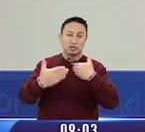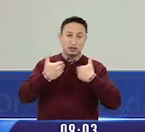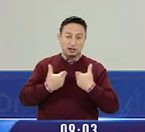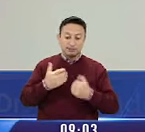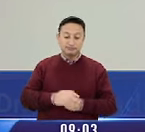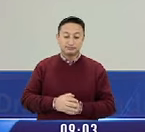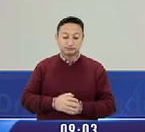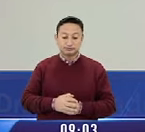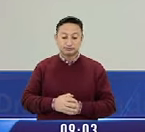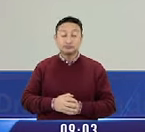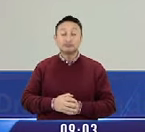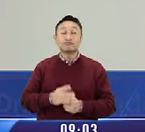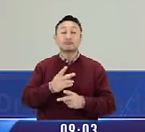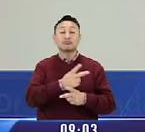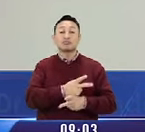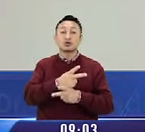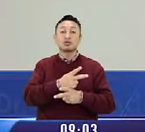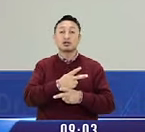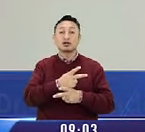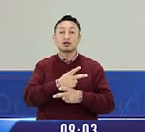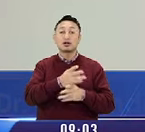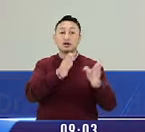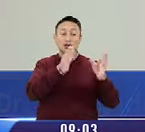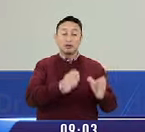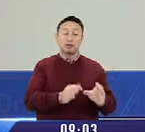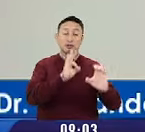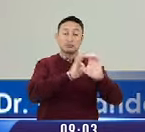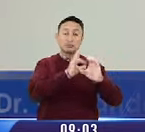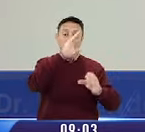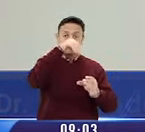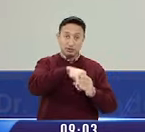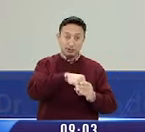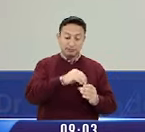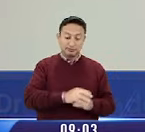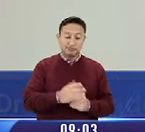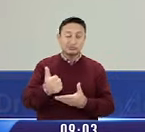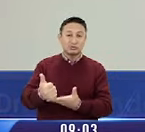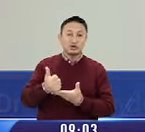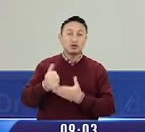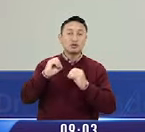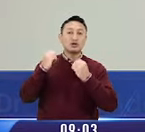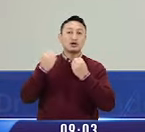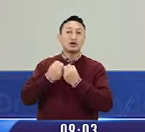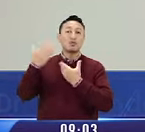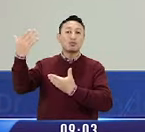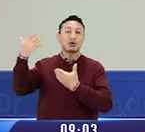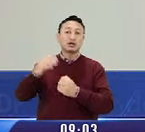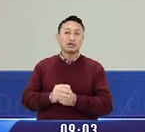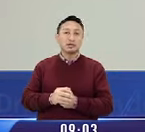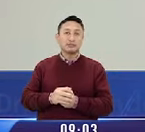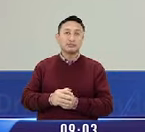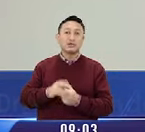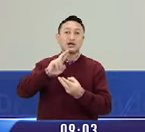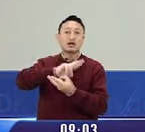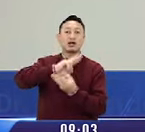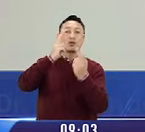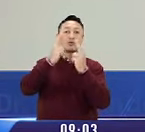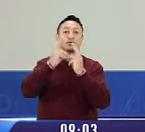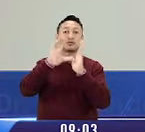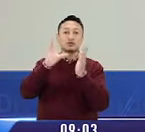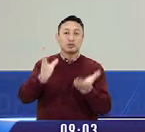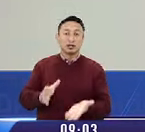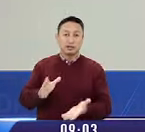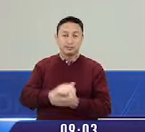para consejero del Consejo de Participación Ciudadana y Control Social con ayuda de la organización política Revolución